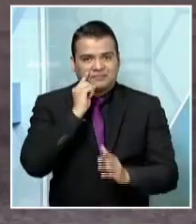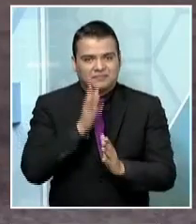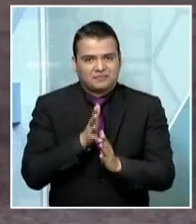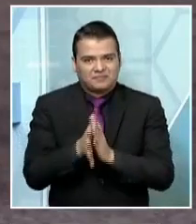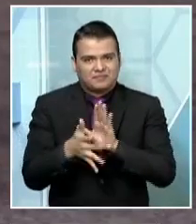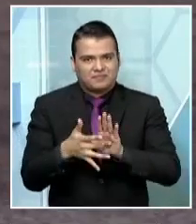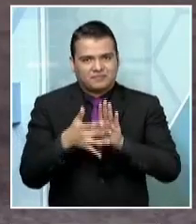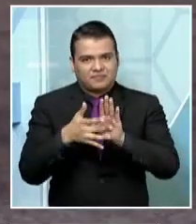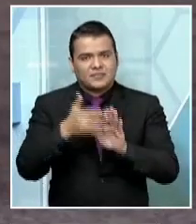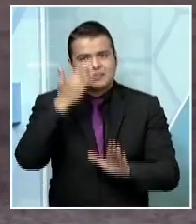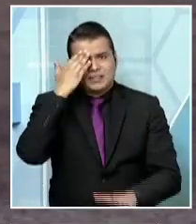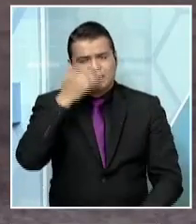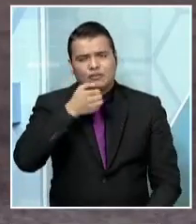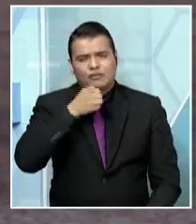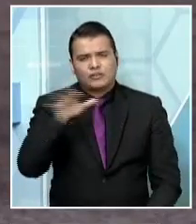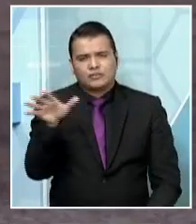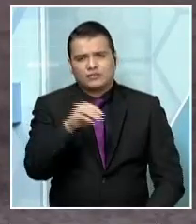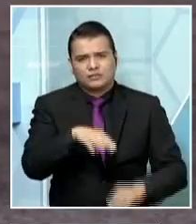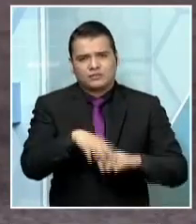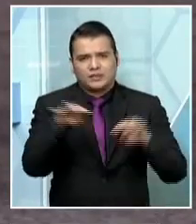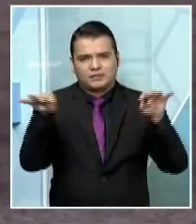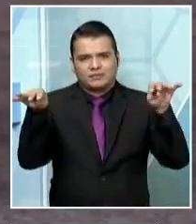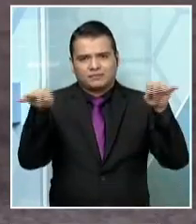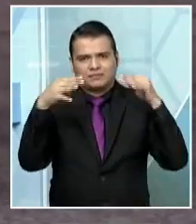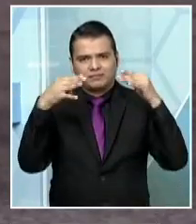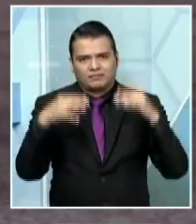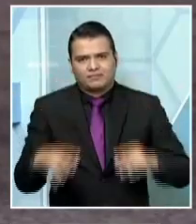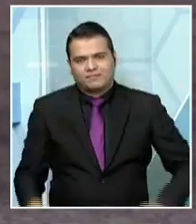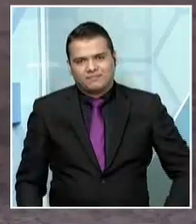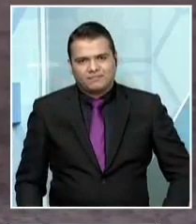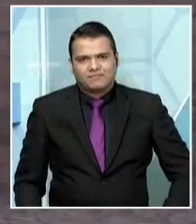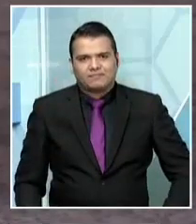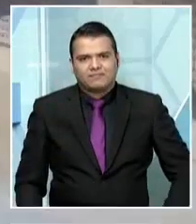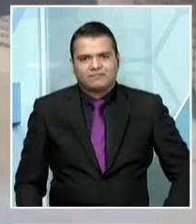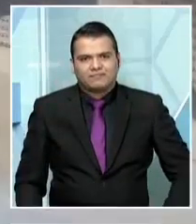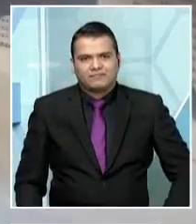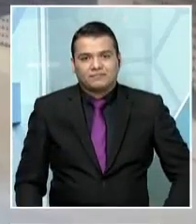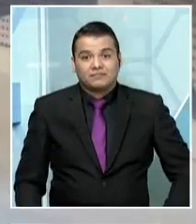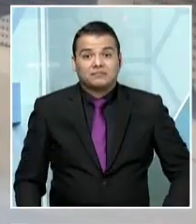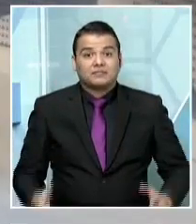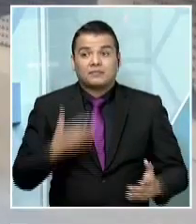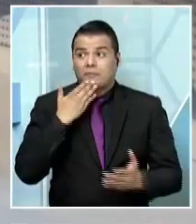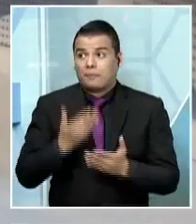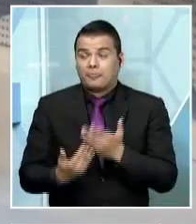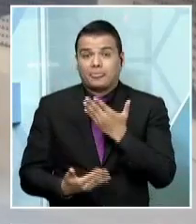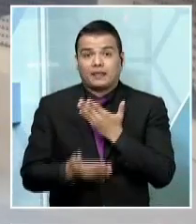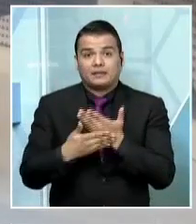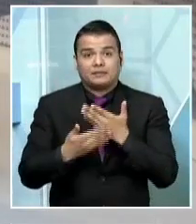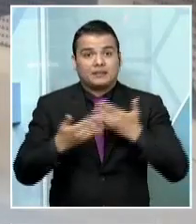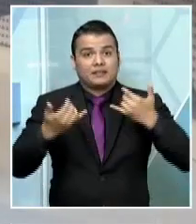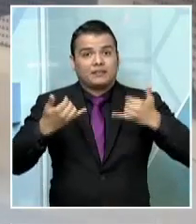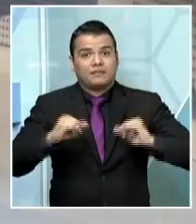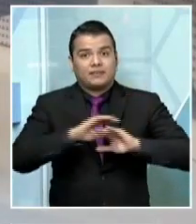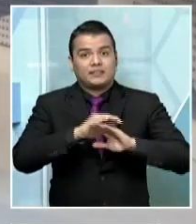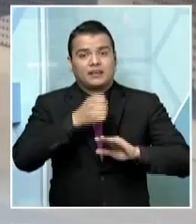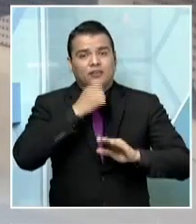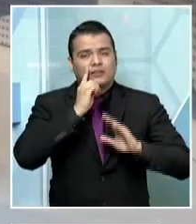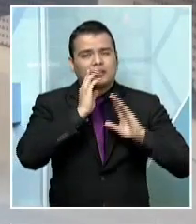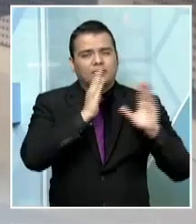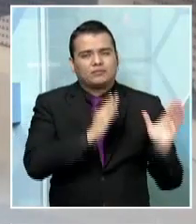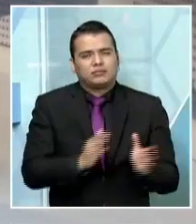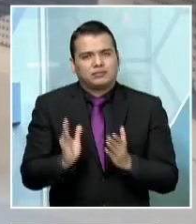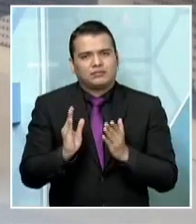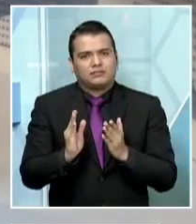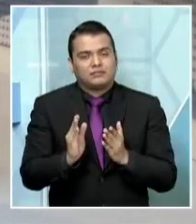informó Jennifer Nieva, porque el noticiero 90 minutos está en ti, está en todas partes. Gracias, Jennifer, y hasta aquí nuestra emisión por el canal regional